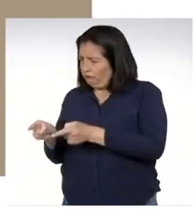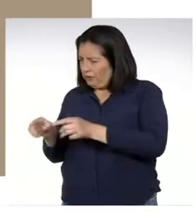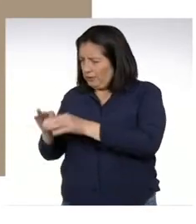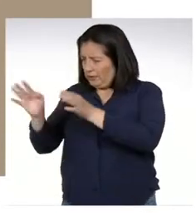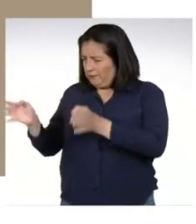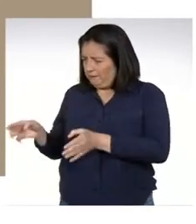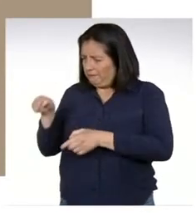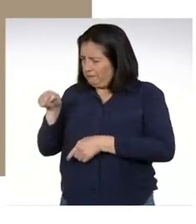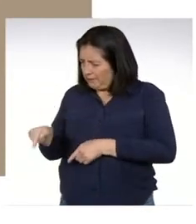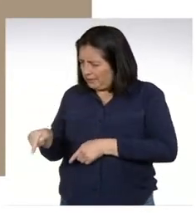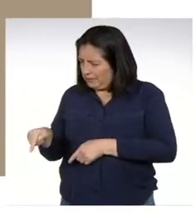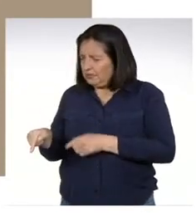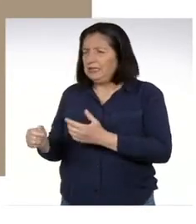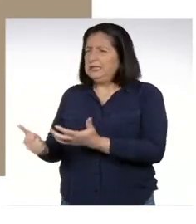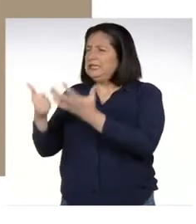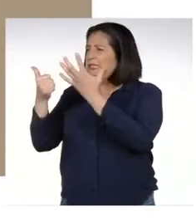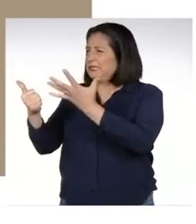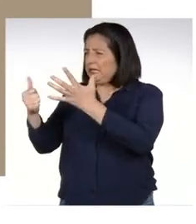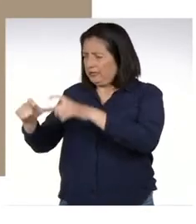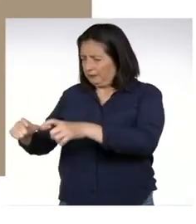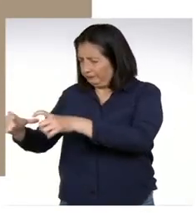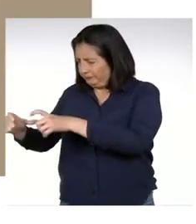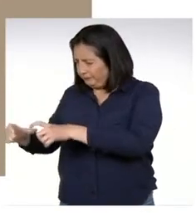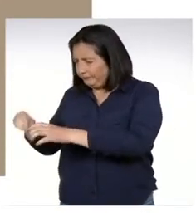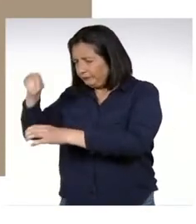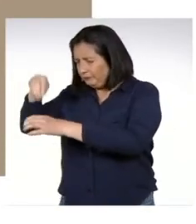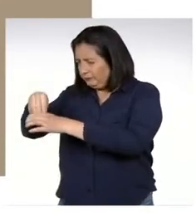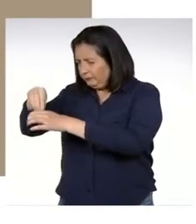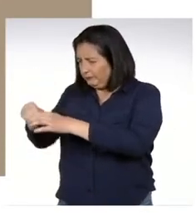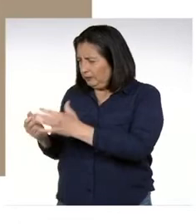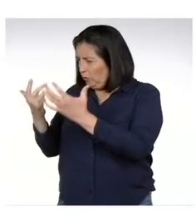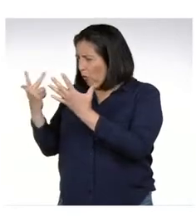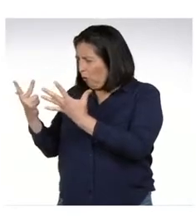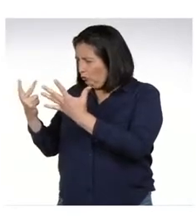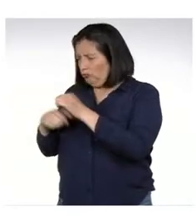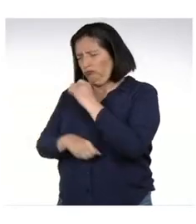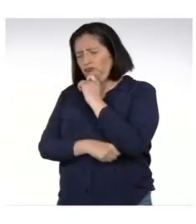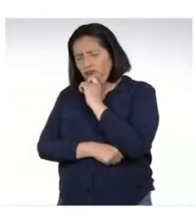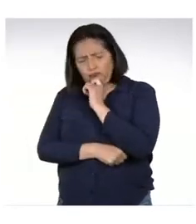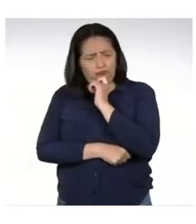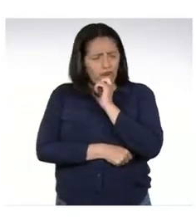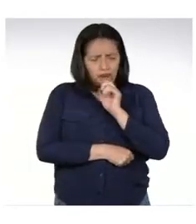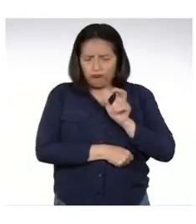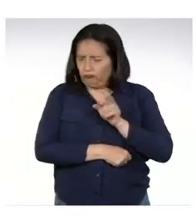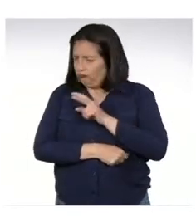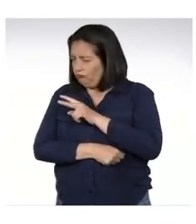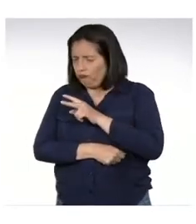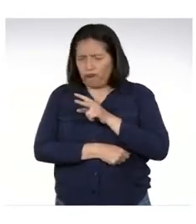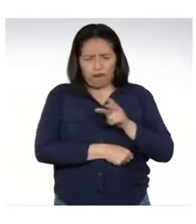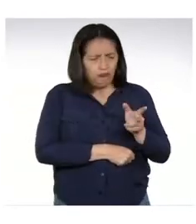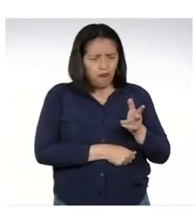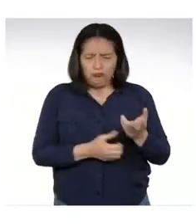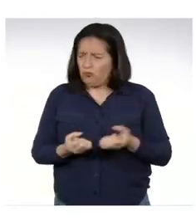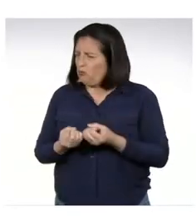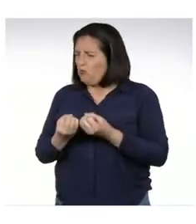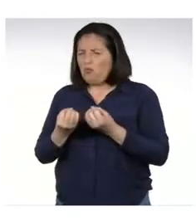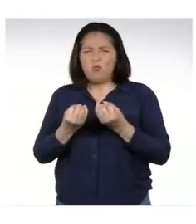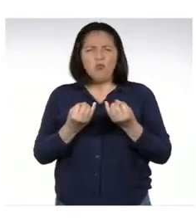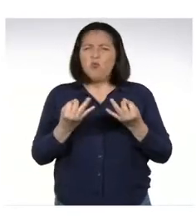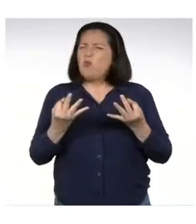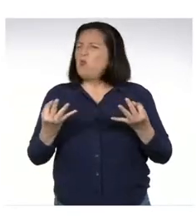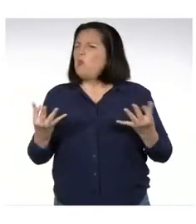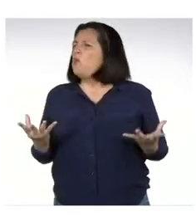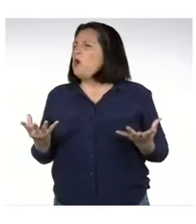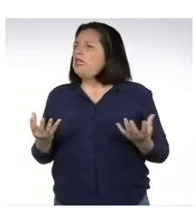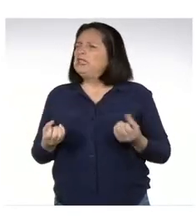Daniel tenemos 6 paquetes de 8 galletas. Lo que Juliana averiguará será cuántas galletas